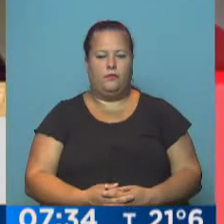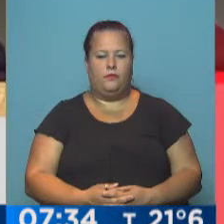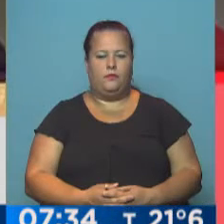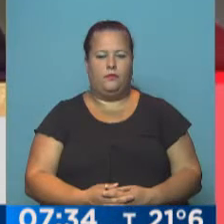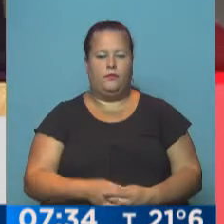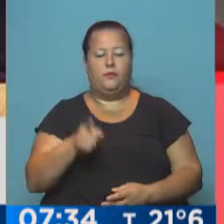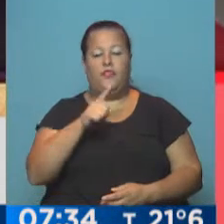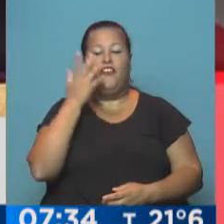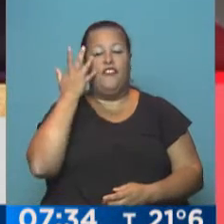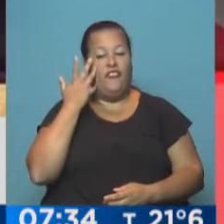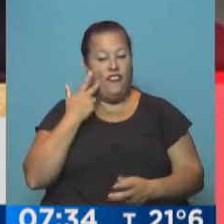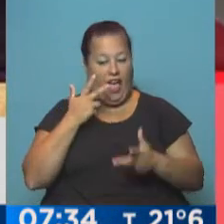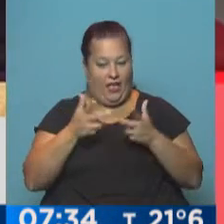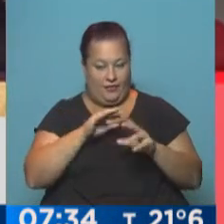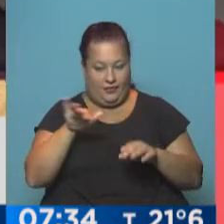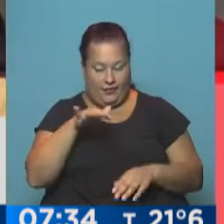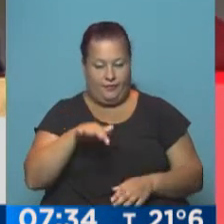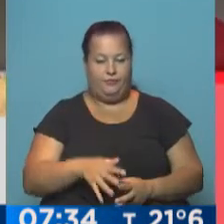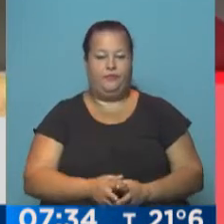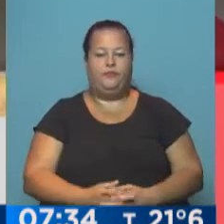pero pues para él